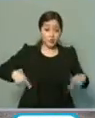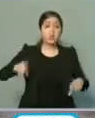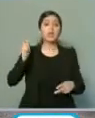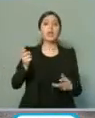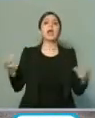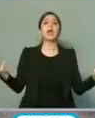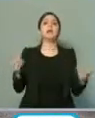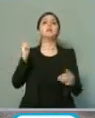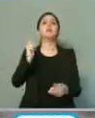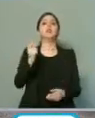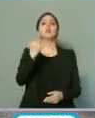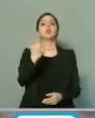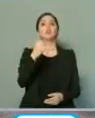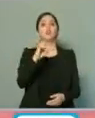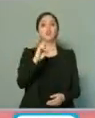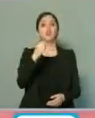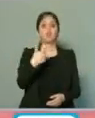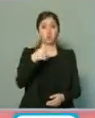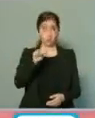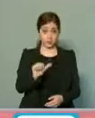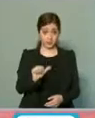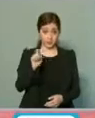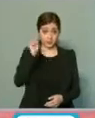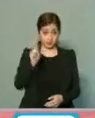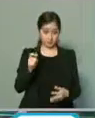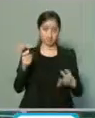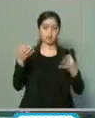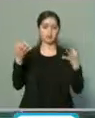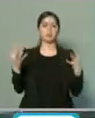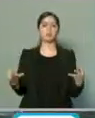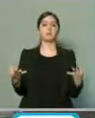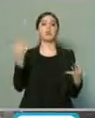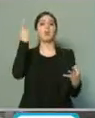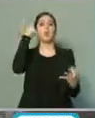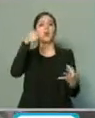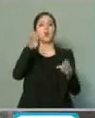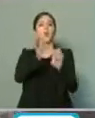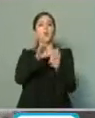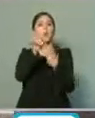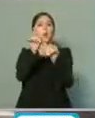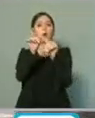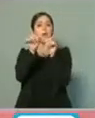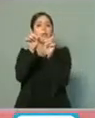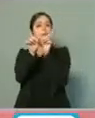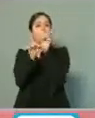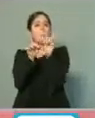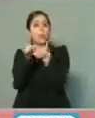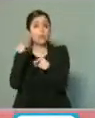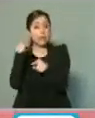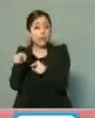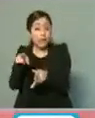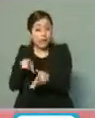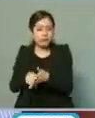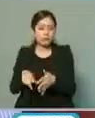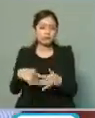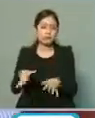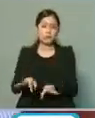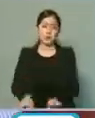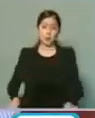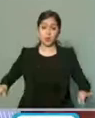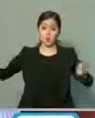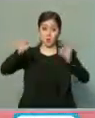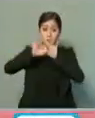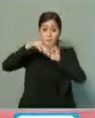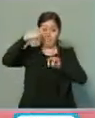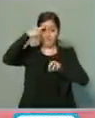yoga. El yoga como un arte y como un deporte, podríamos decirlo, era importantísimo. Porque para poder hacer